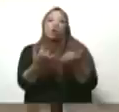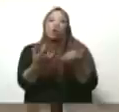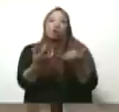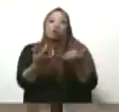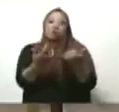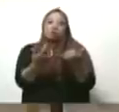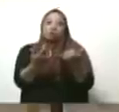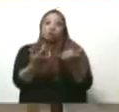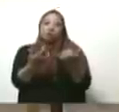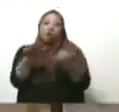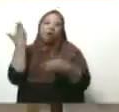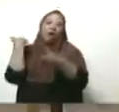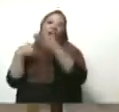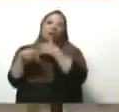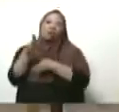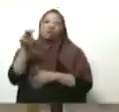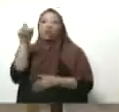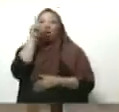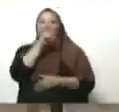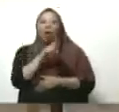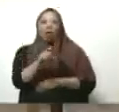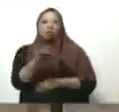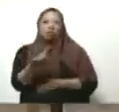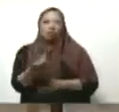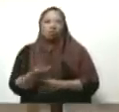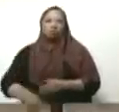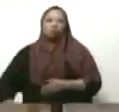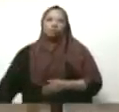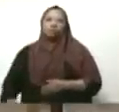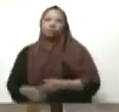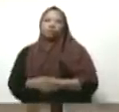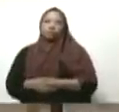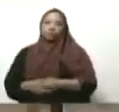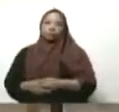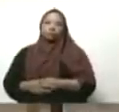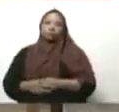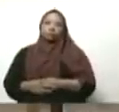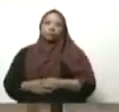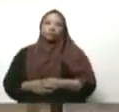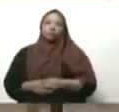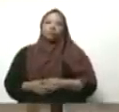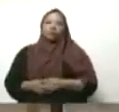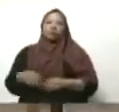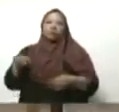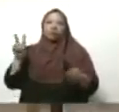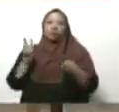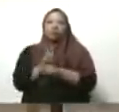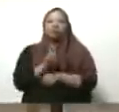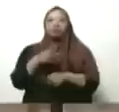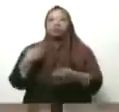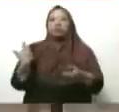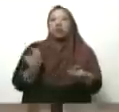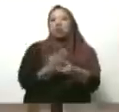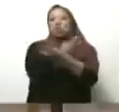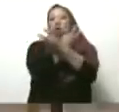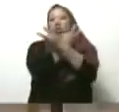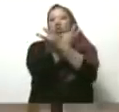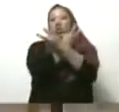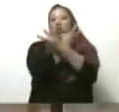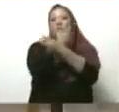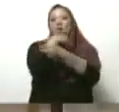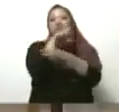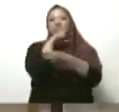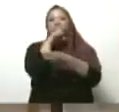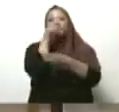de la que se consumía hace 20 años obviamente le van metiendo más veneno más toxicidad para hacerla más